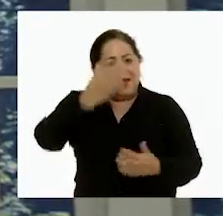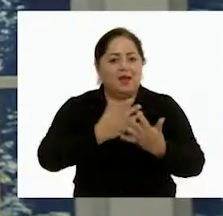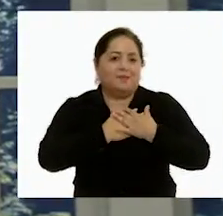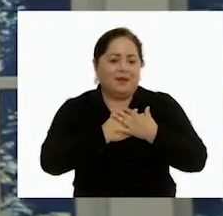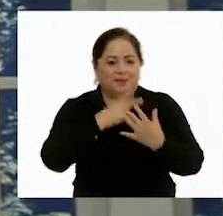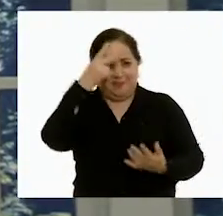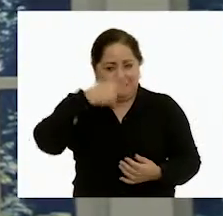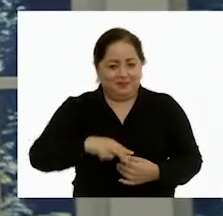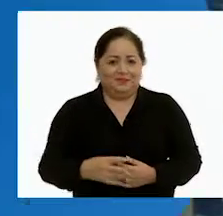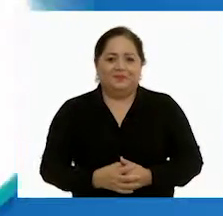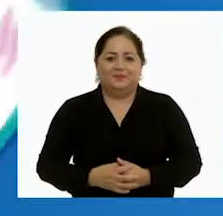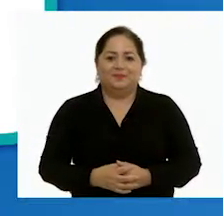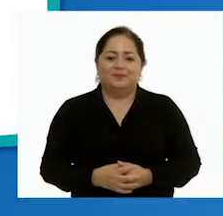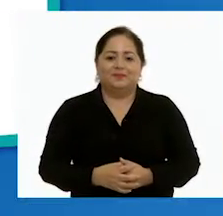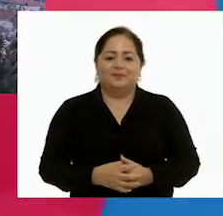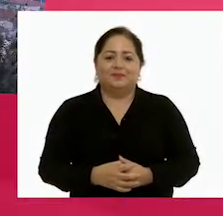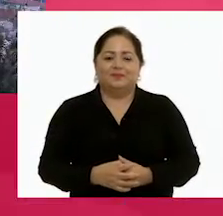a Amar a México.